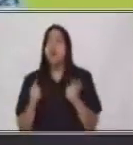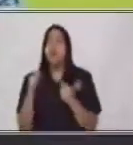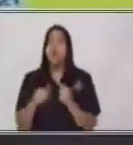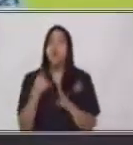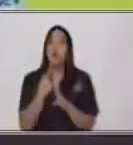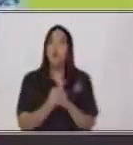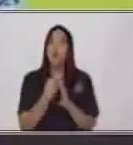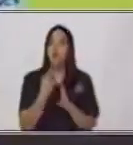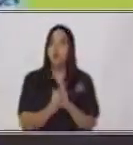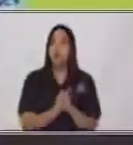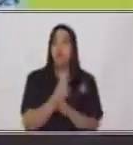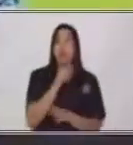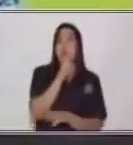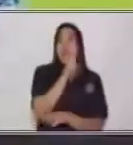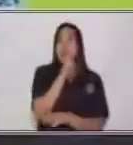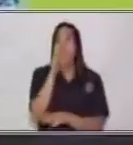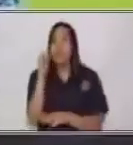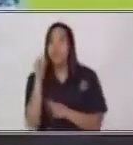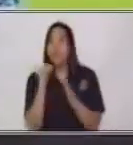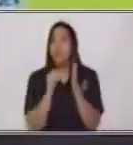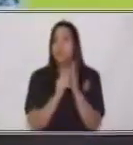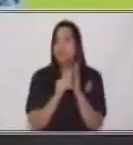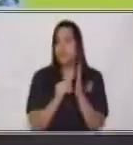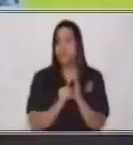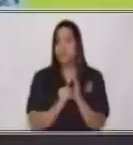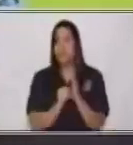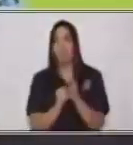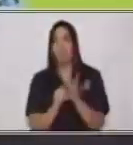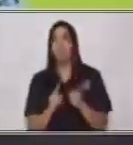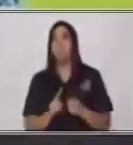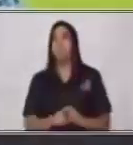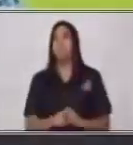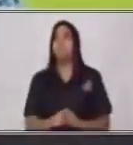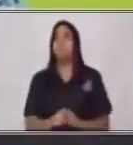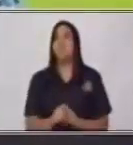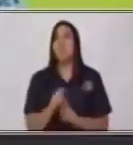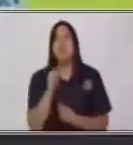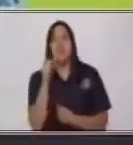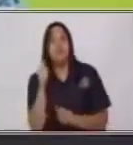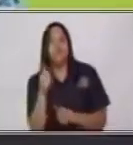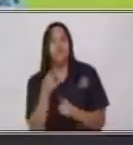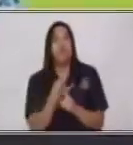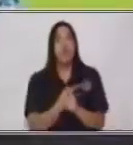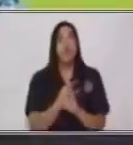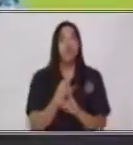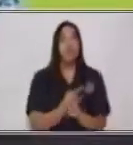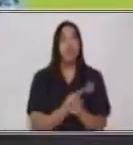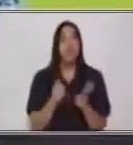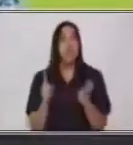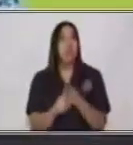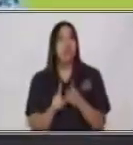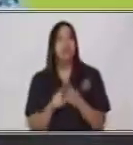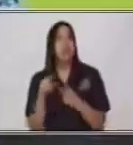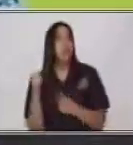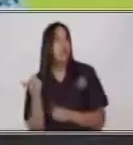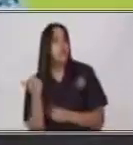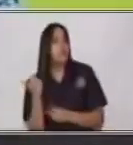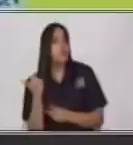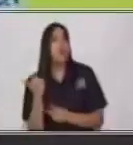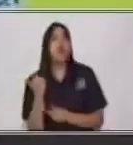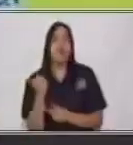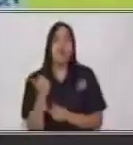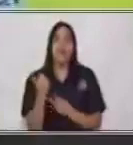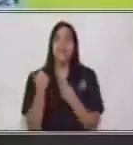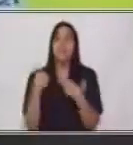el billete de 20 quetzales y voy a utilizar un billete de ¿cuánto? Muy bien,